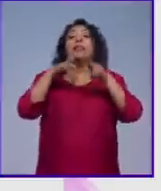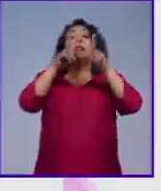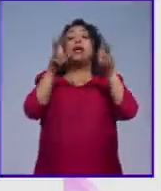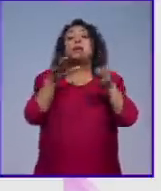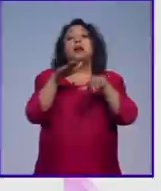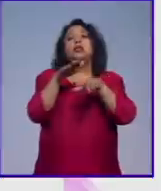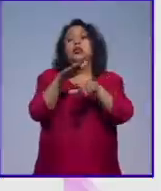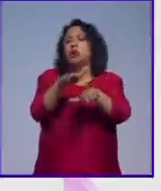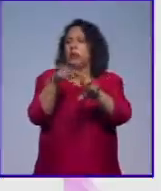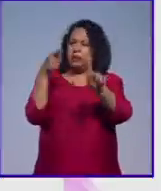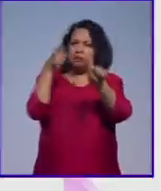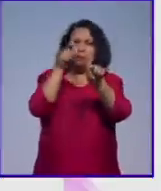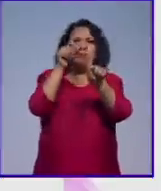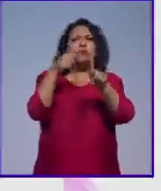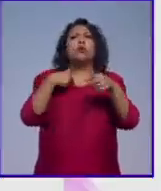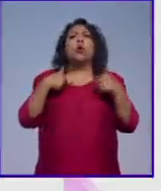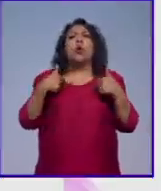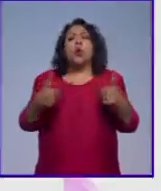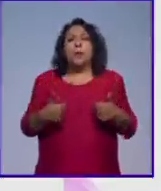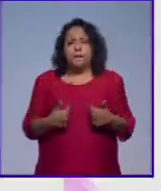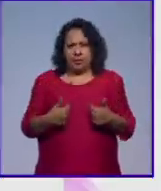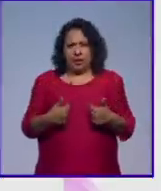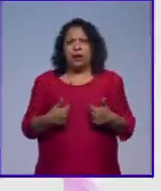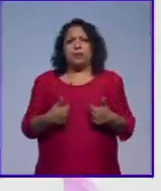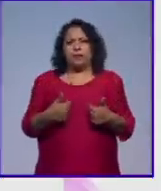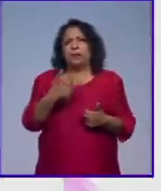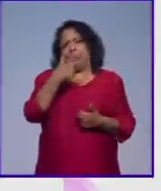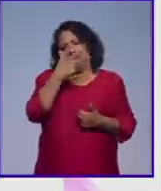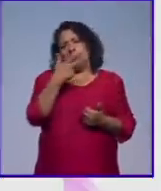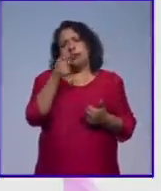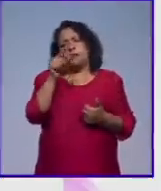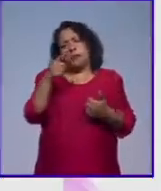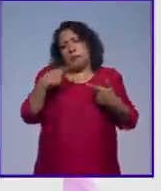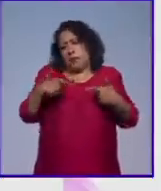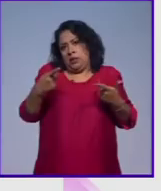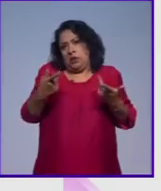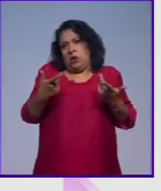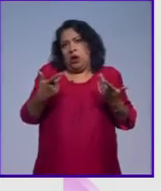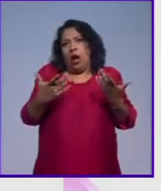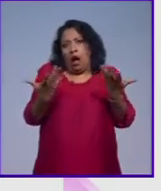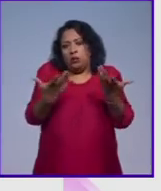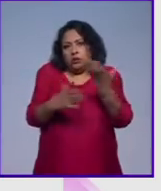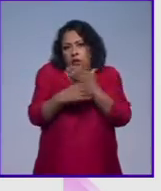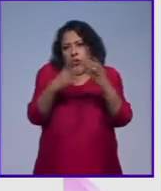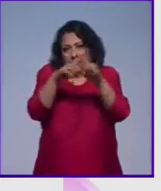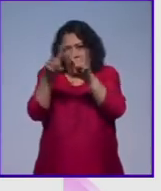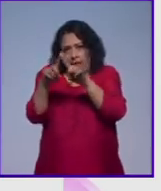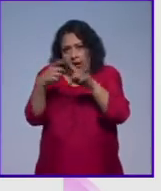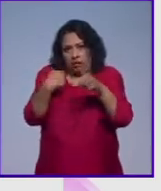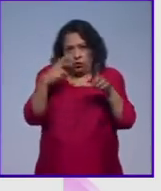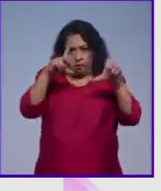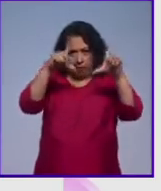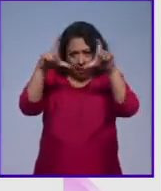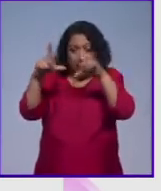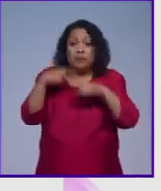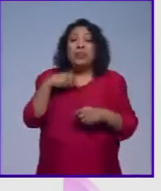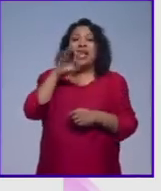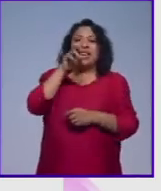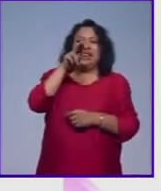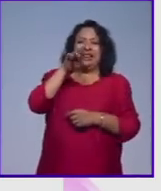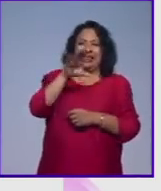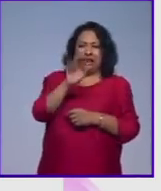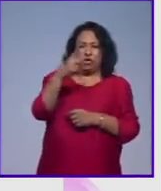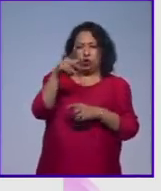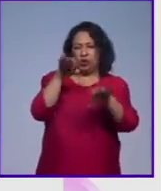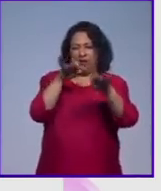ver directamente con el hombre y con cosas que el hombre ha hecho. Uno de los ejes de trabajo de ENIAC Martínez